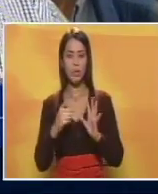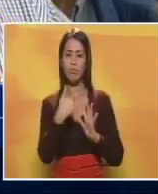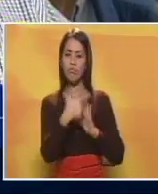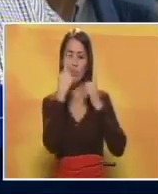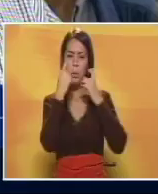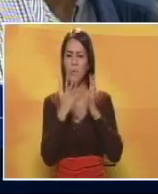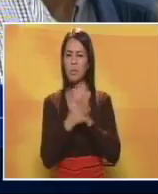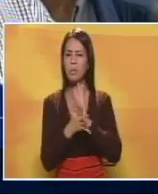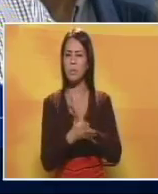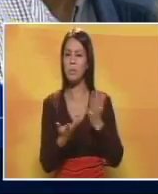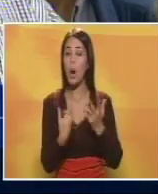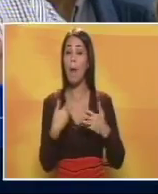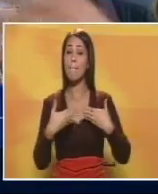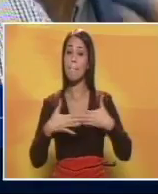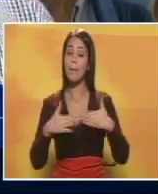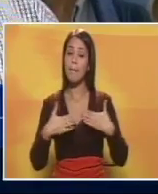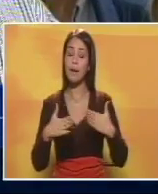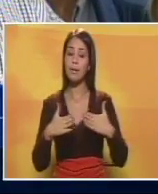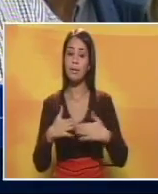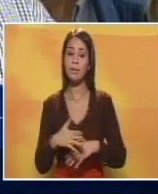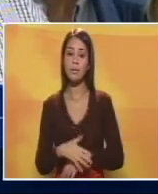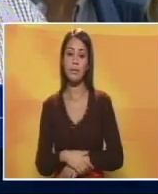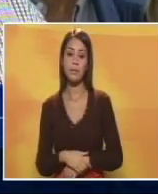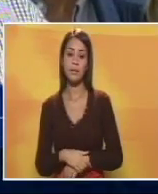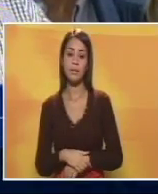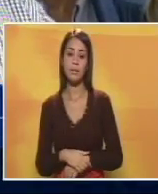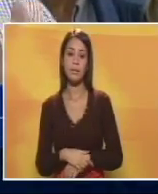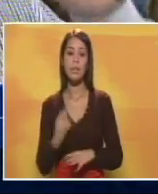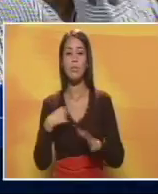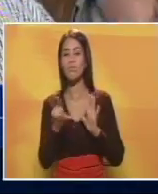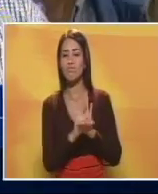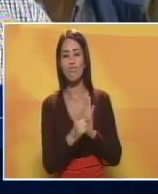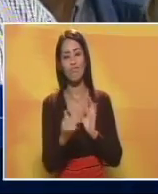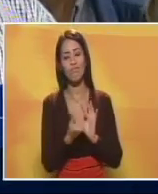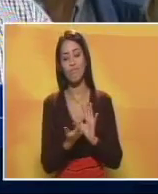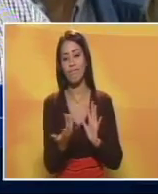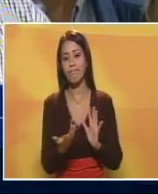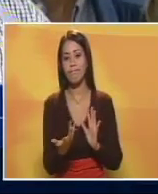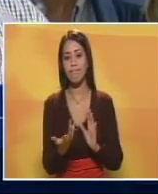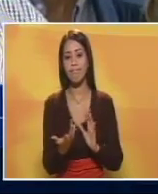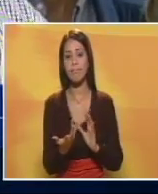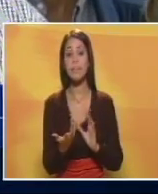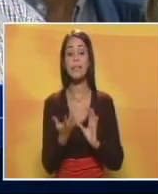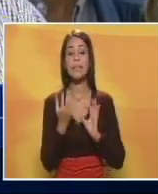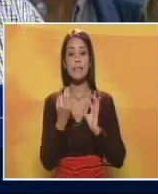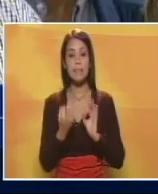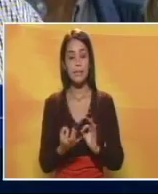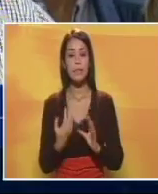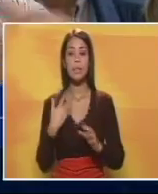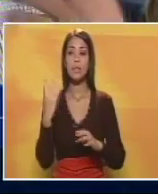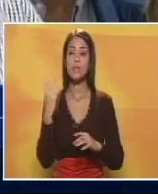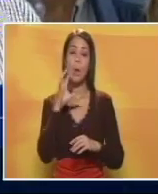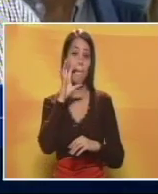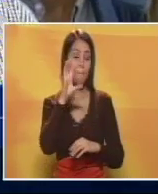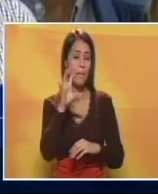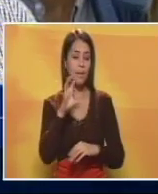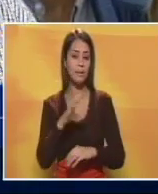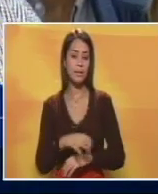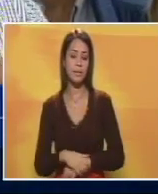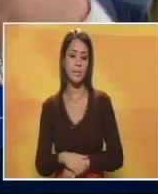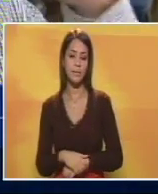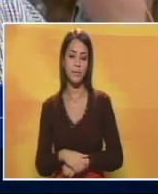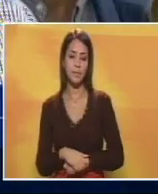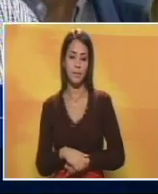ya que Panamá es un blanqueo de capitales, es una zona que realmente viene, un país que viene